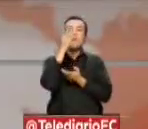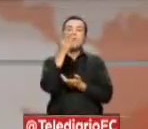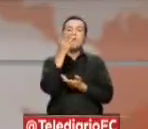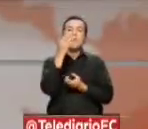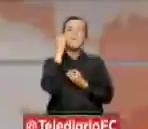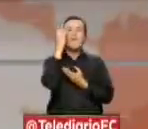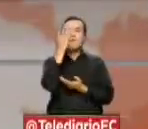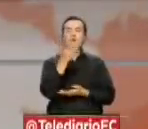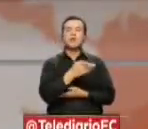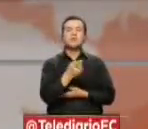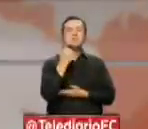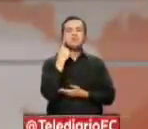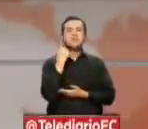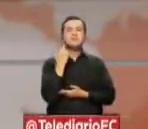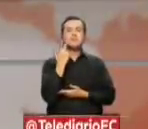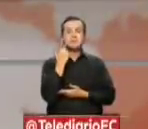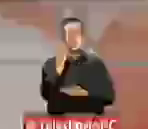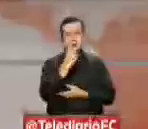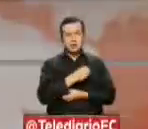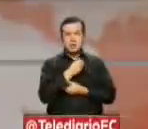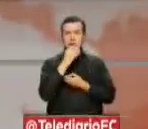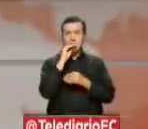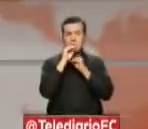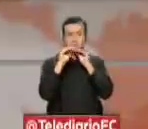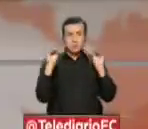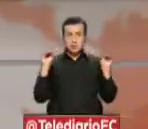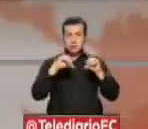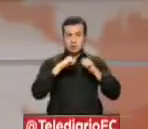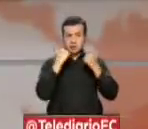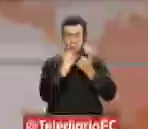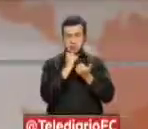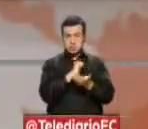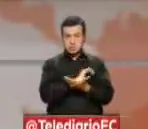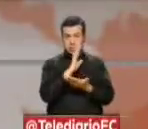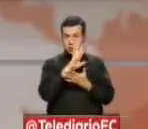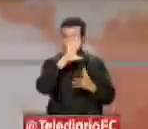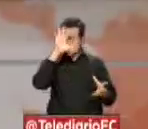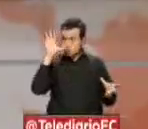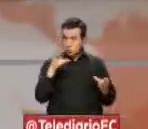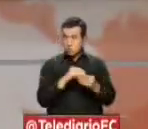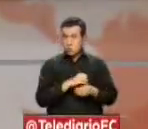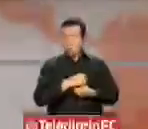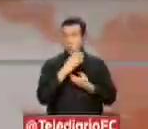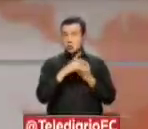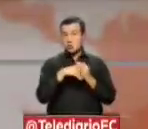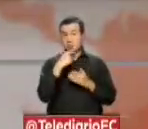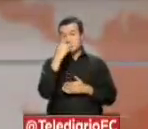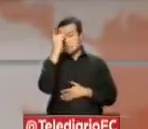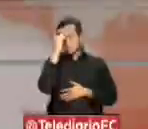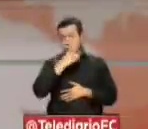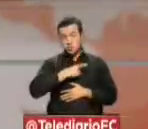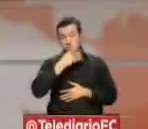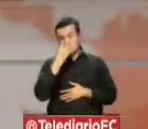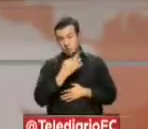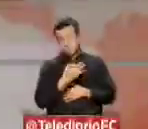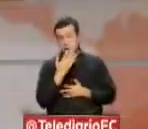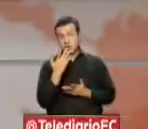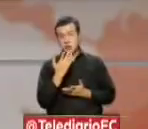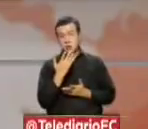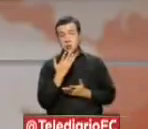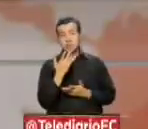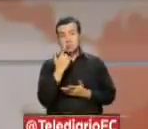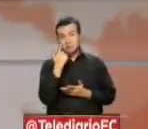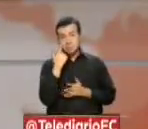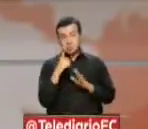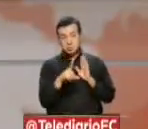el mismo que tiene que ser conocido por el Pleno, y el Pleno tiene que resolver respecto de lo que en